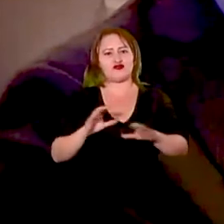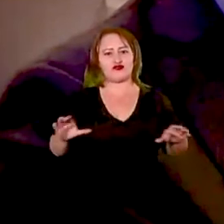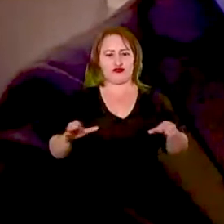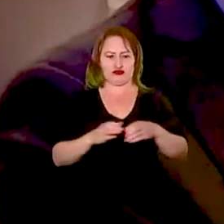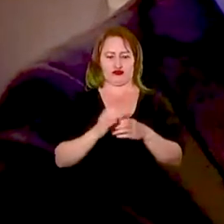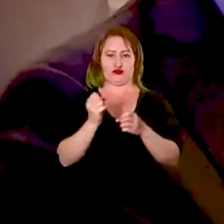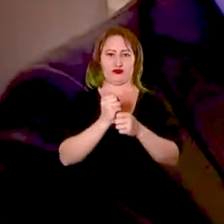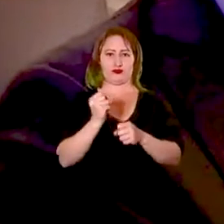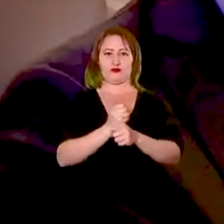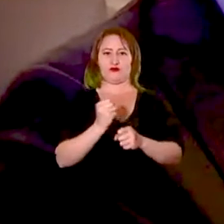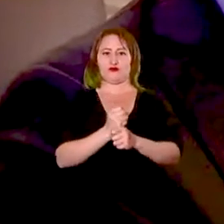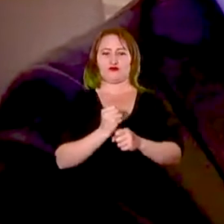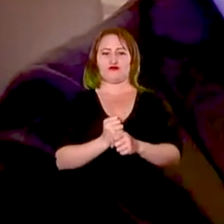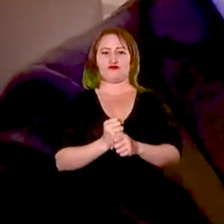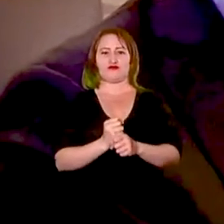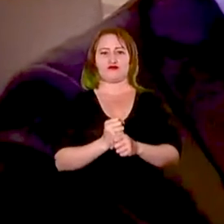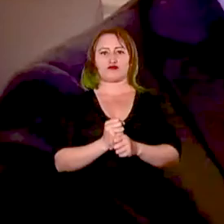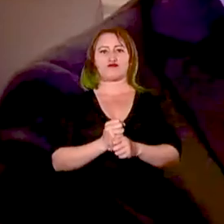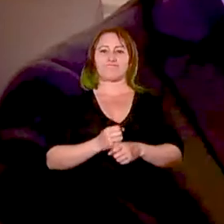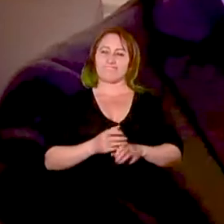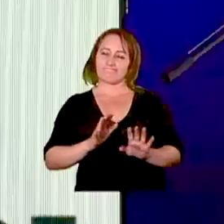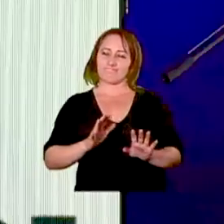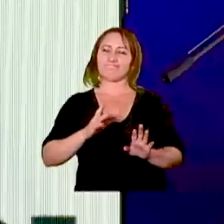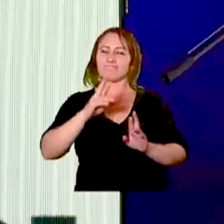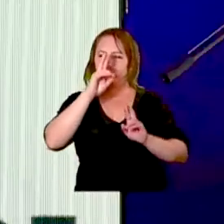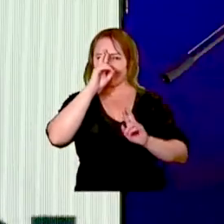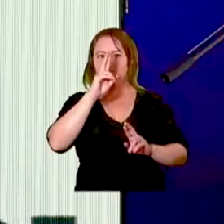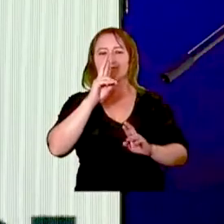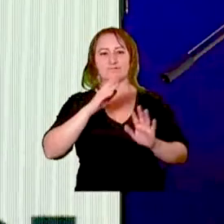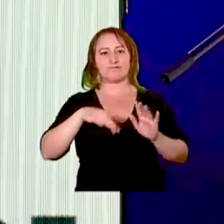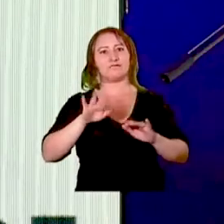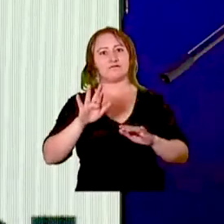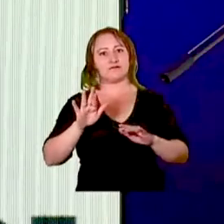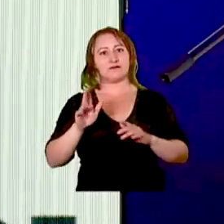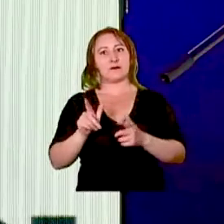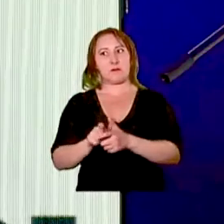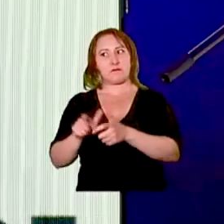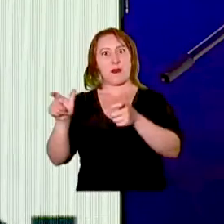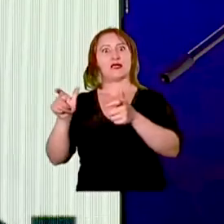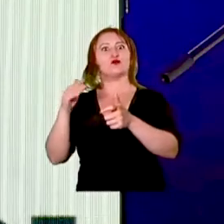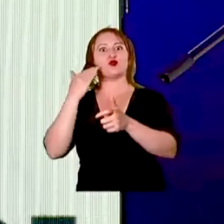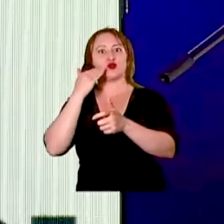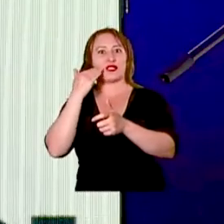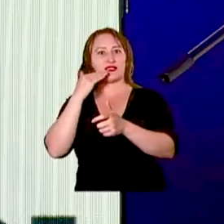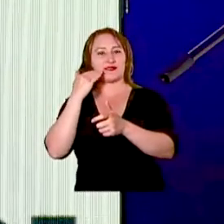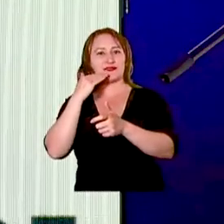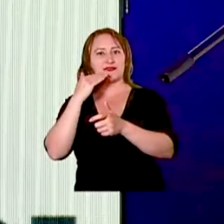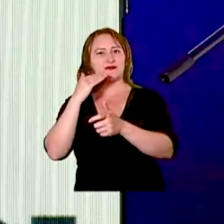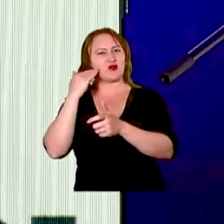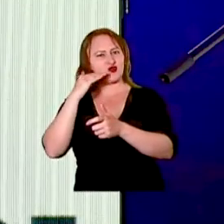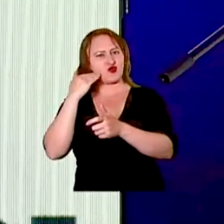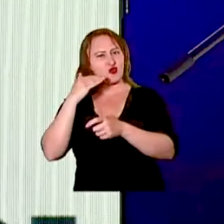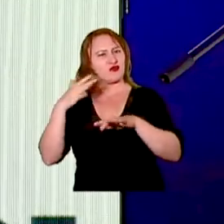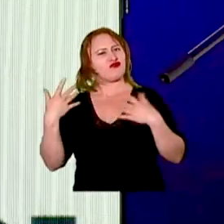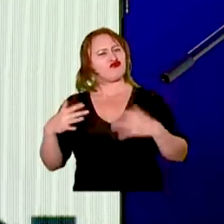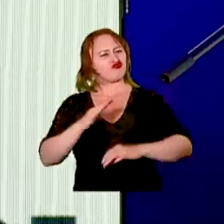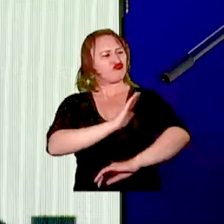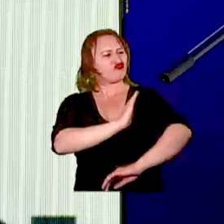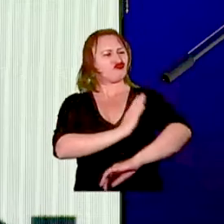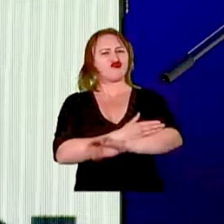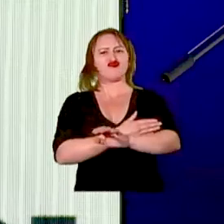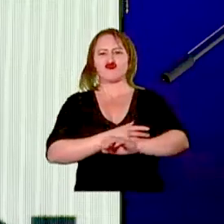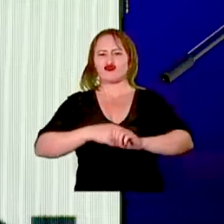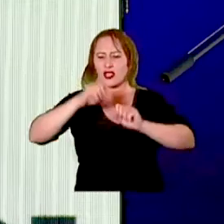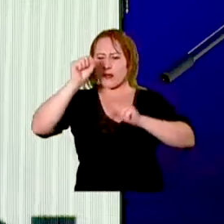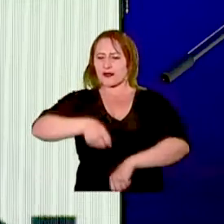trabajo constituido, debo aceptarlo y reconocerlo, en gran medida por mujeres, pero por mujeres capaces y